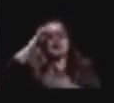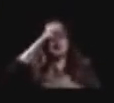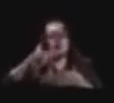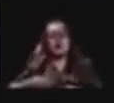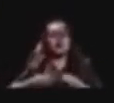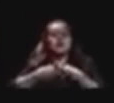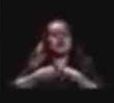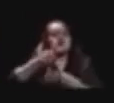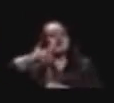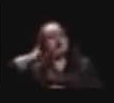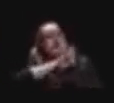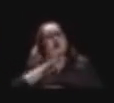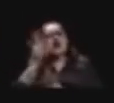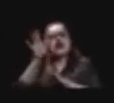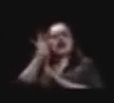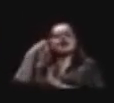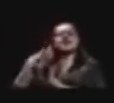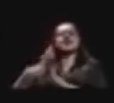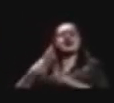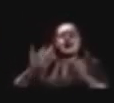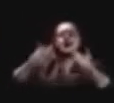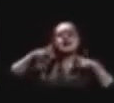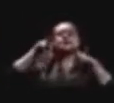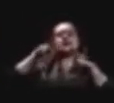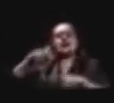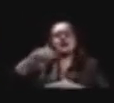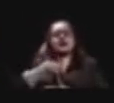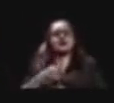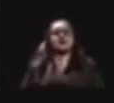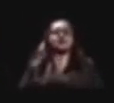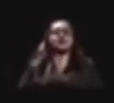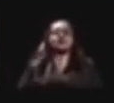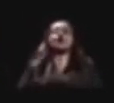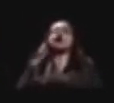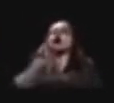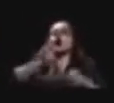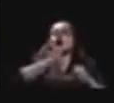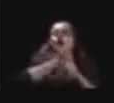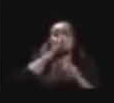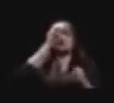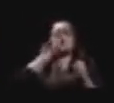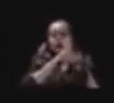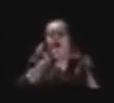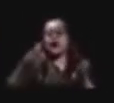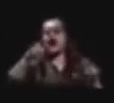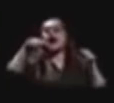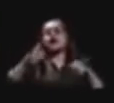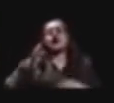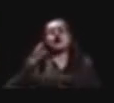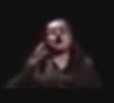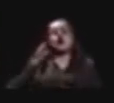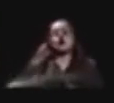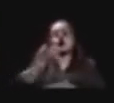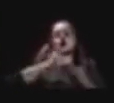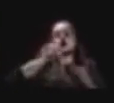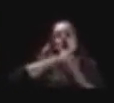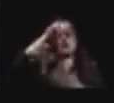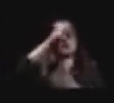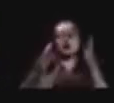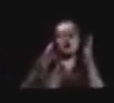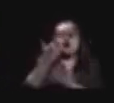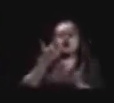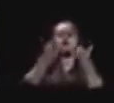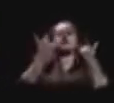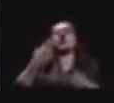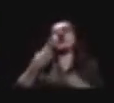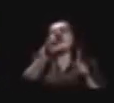a nuestros gobernantes. Y al inicio del siglo XXI llega al gobierno de la ciudad una nueva historia con Andrés